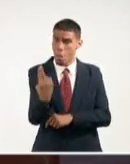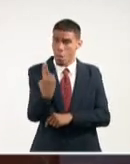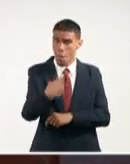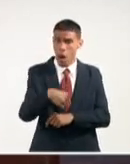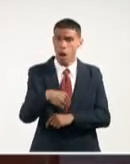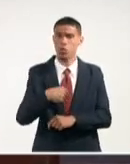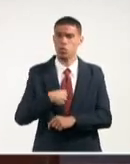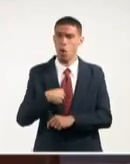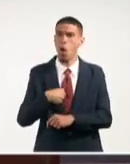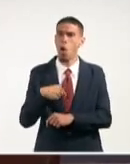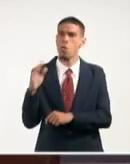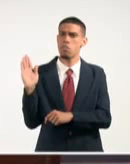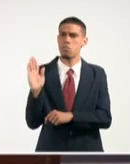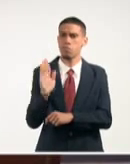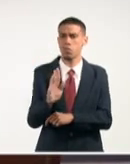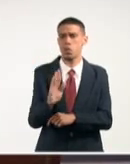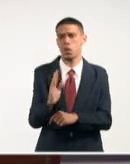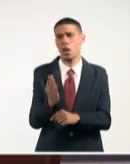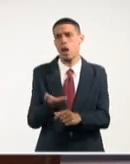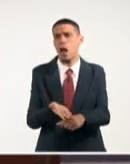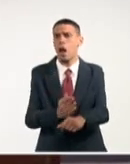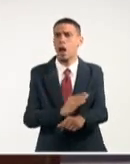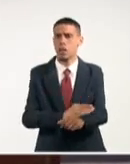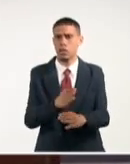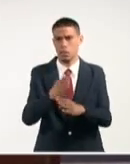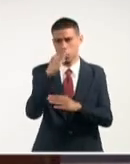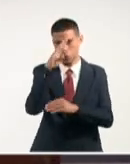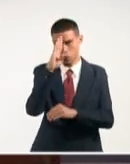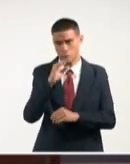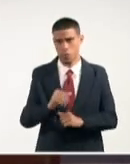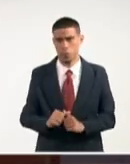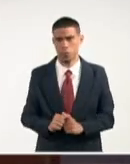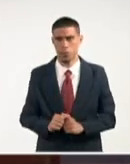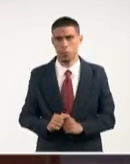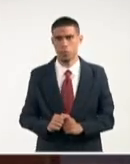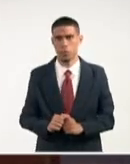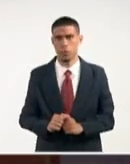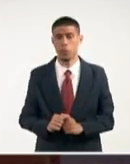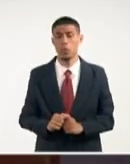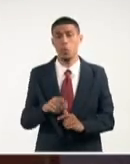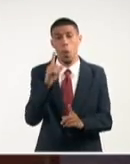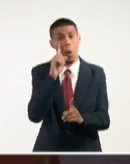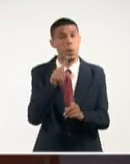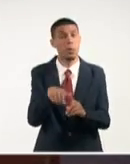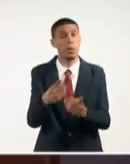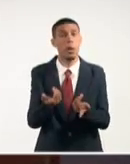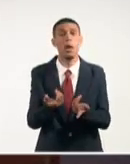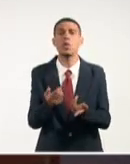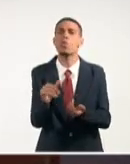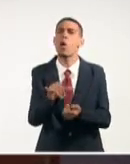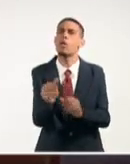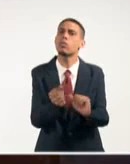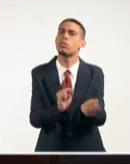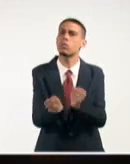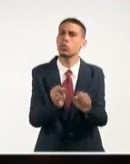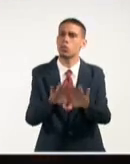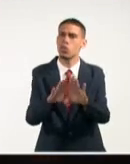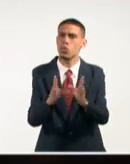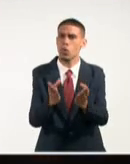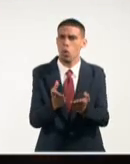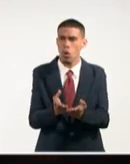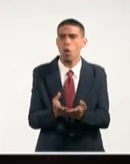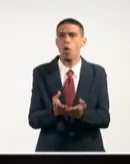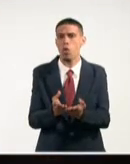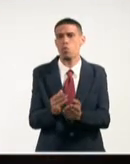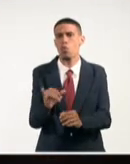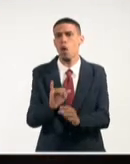había llegado horas antes a Santiago con la misión de consolidar la rendición de la